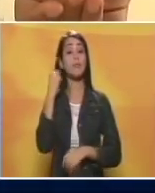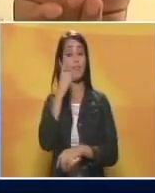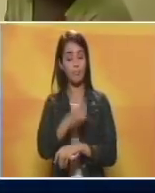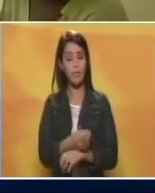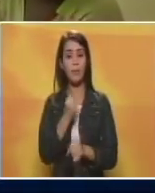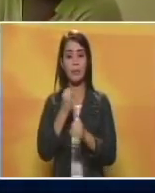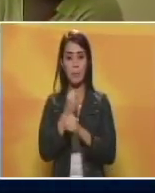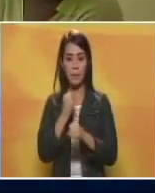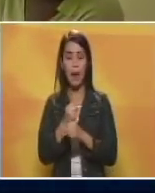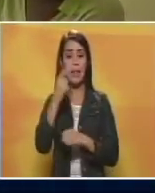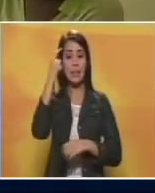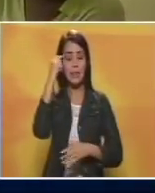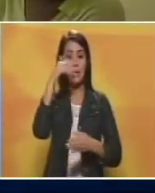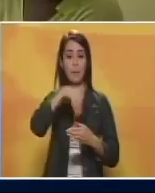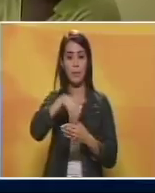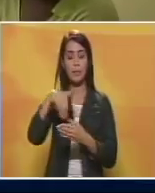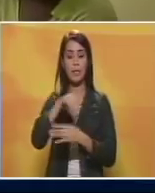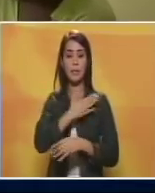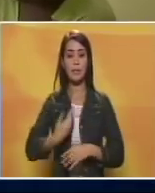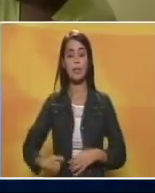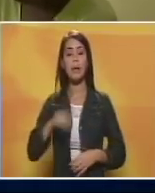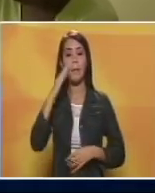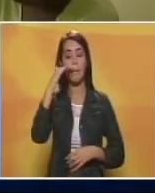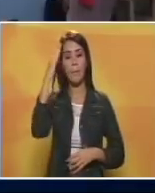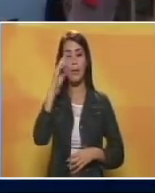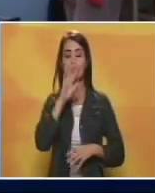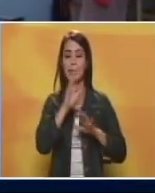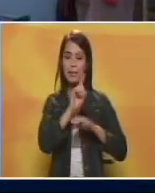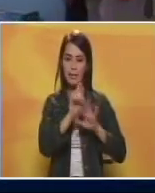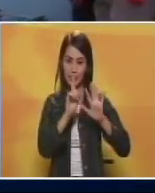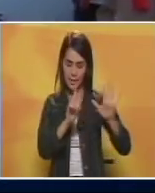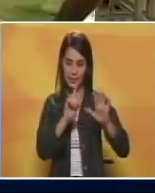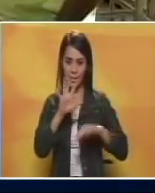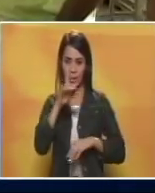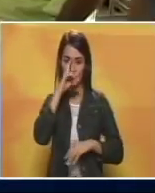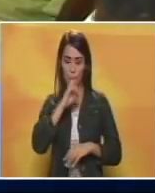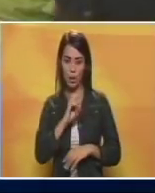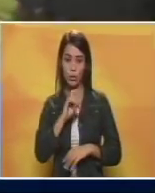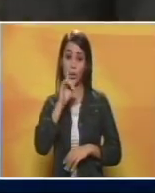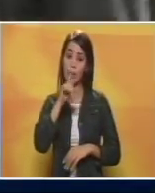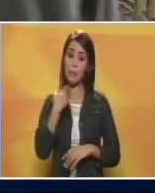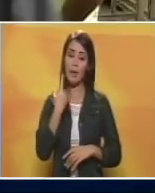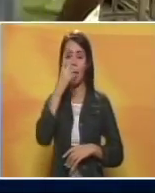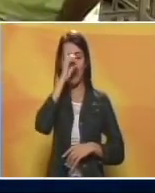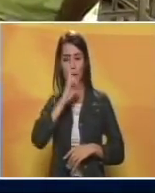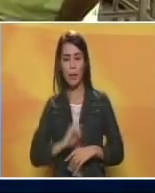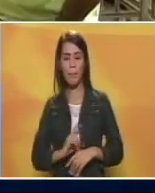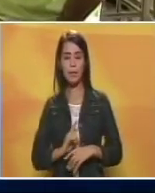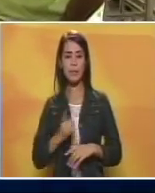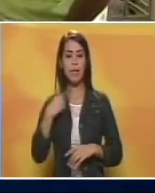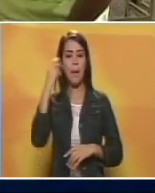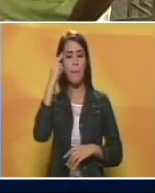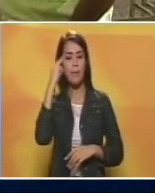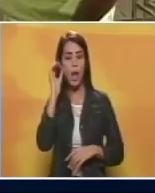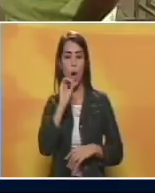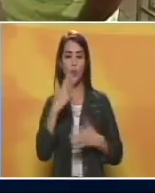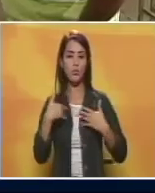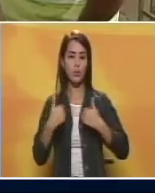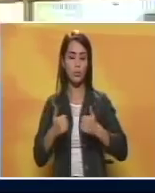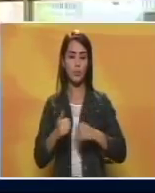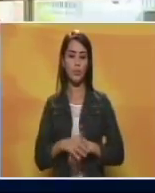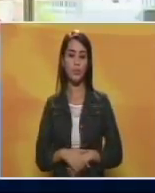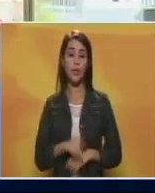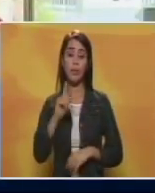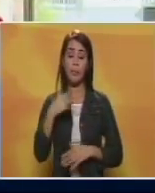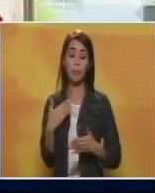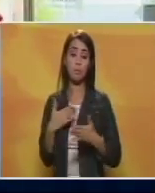el día de las elecciones, así como personas mayores de 65 años y quienes presenten alguna discapacidad física, mental o de salud e incluso